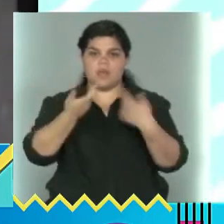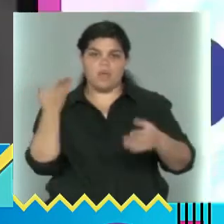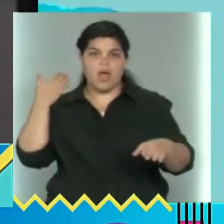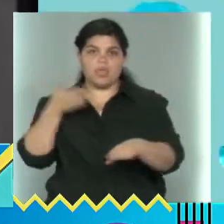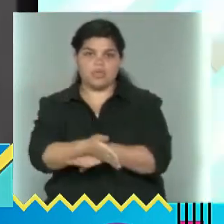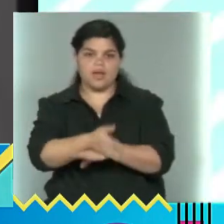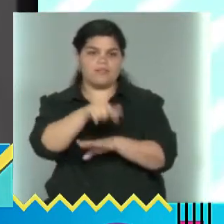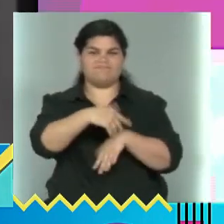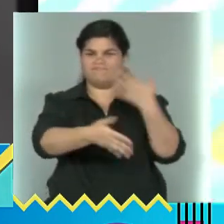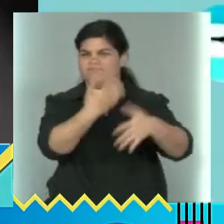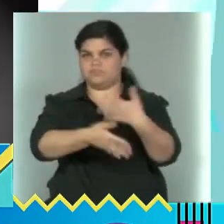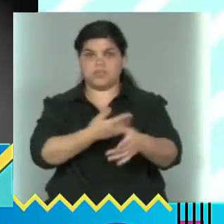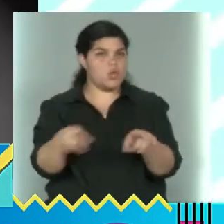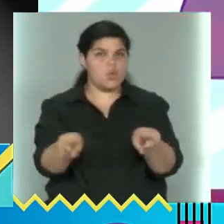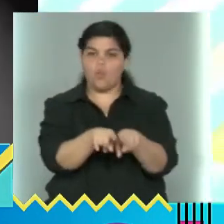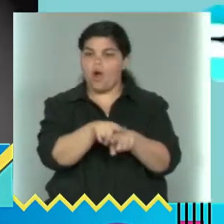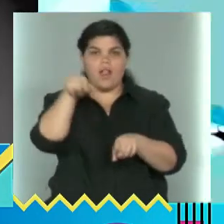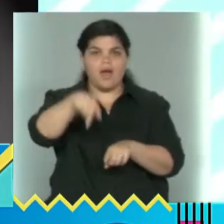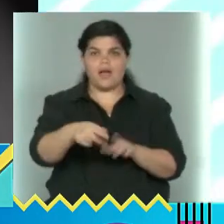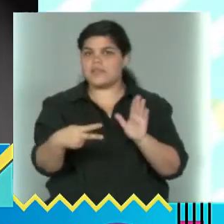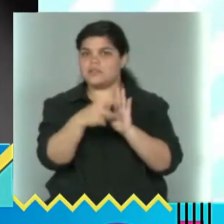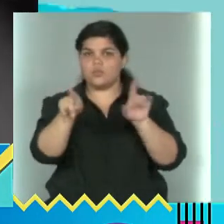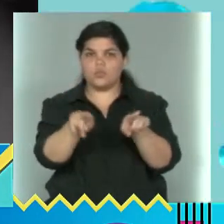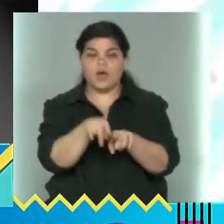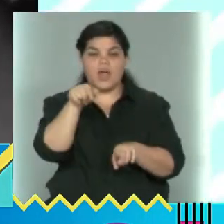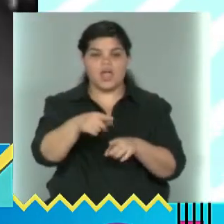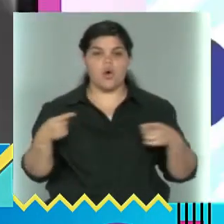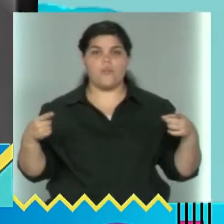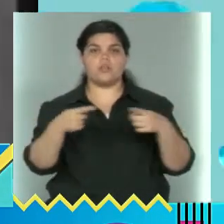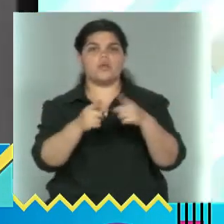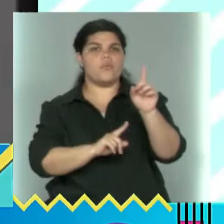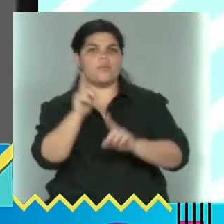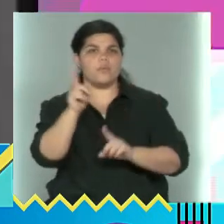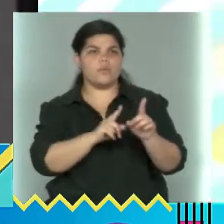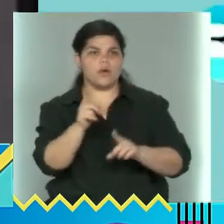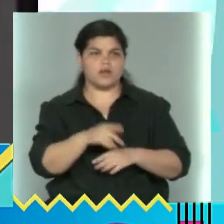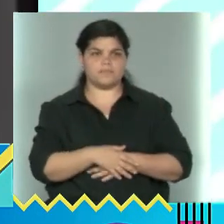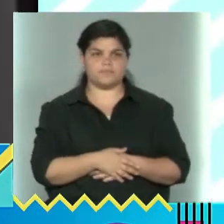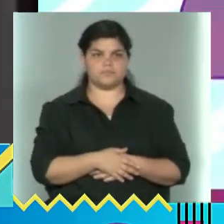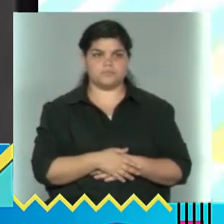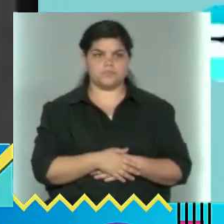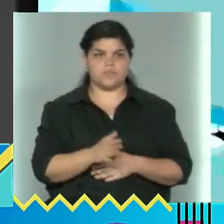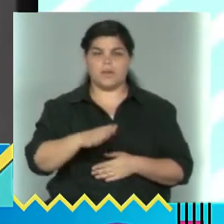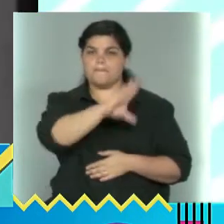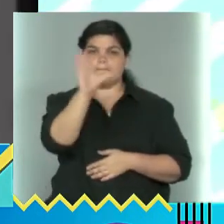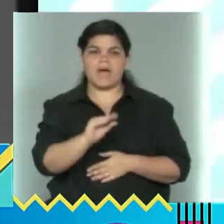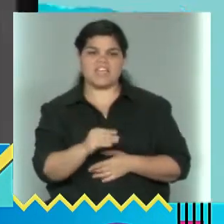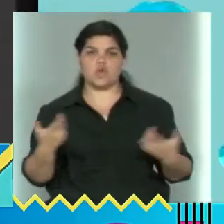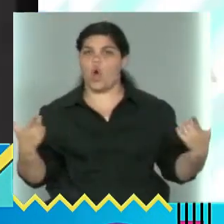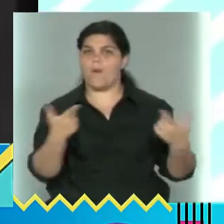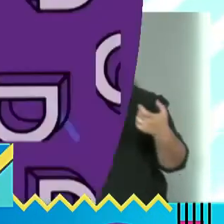que indudablemente tiene como uno de sus objetivos terminar con cualquier país opositor